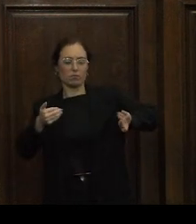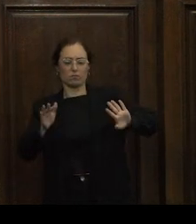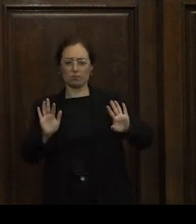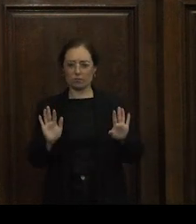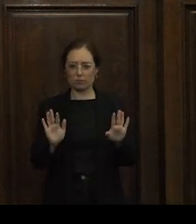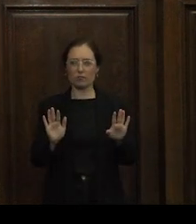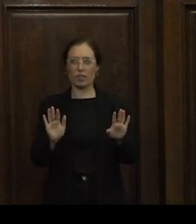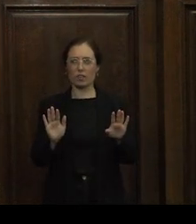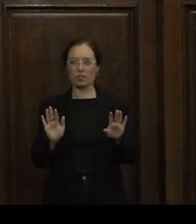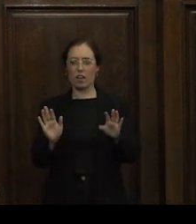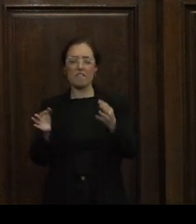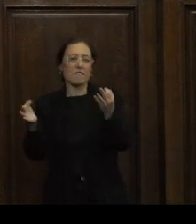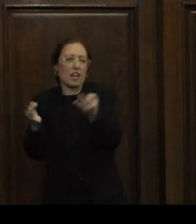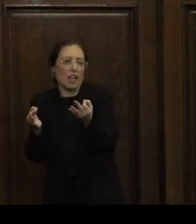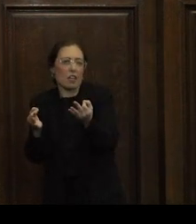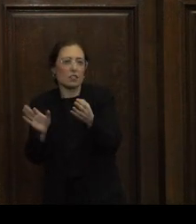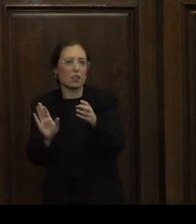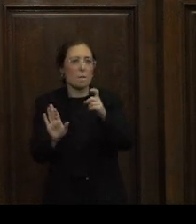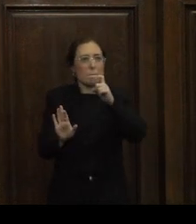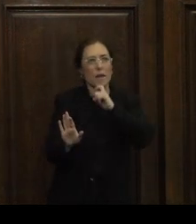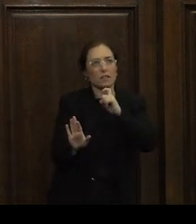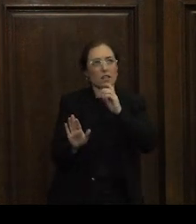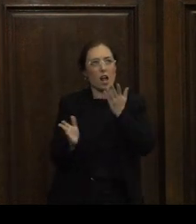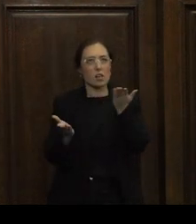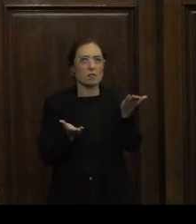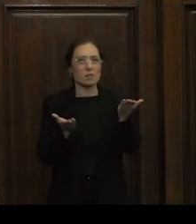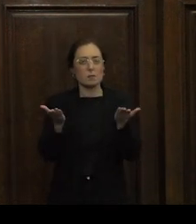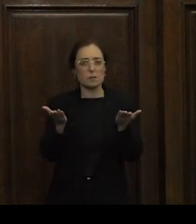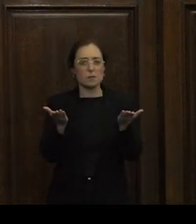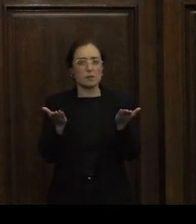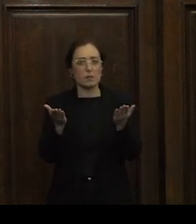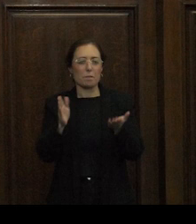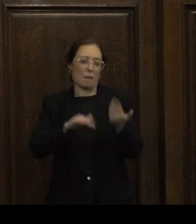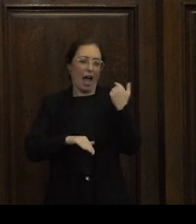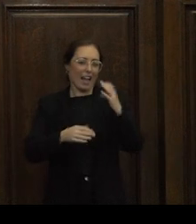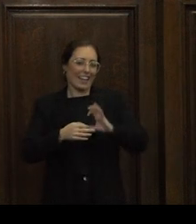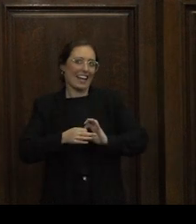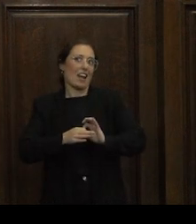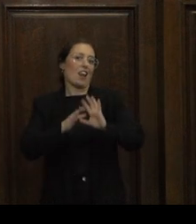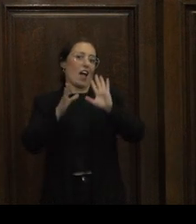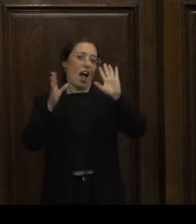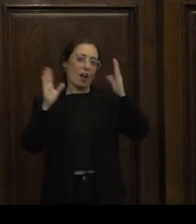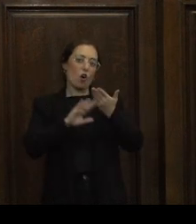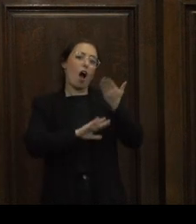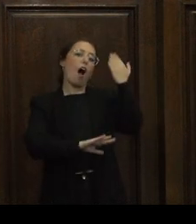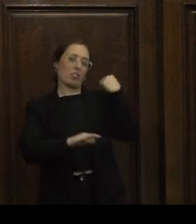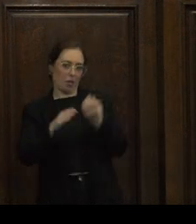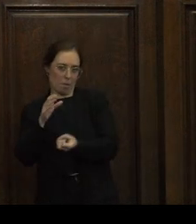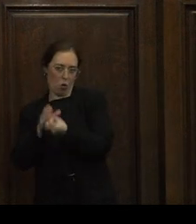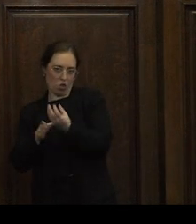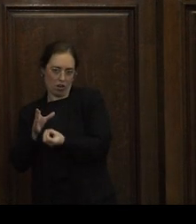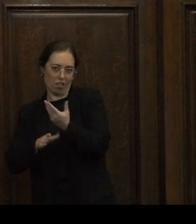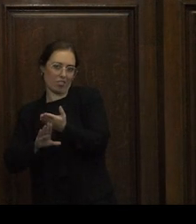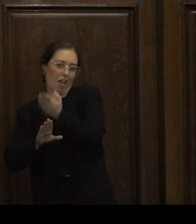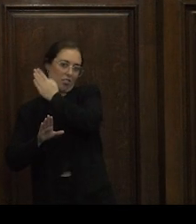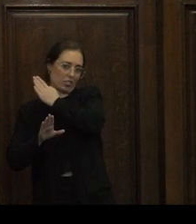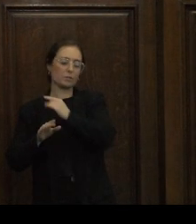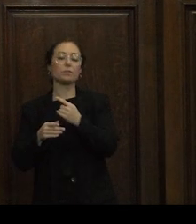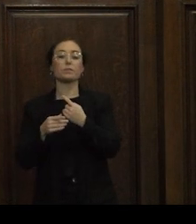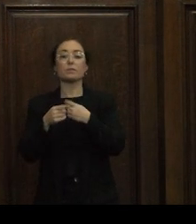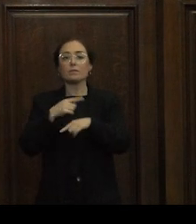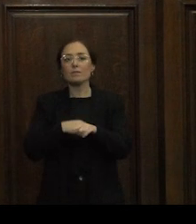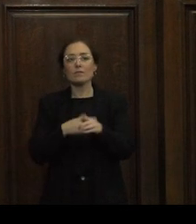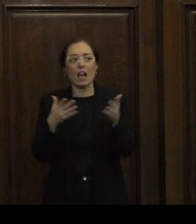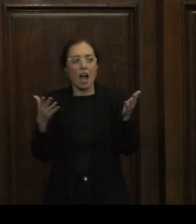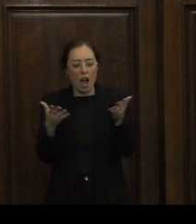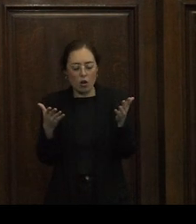ficción o es realidad? ¿Es verdad o es mentira? Como solía ser más claramente en el régimen moderno, ¿no? De